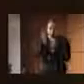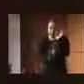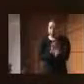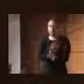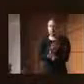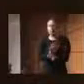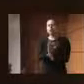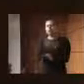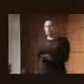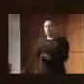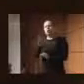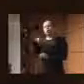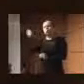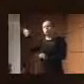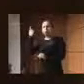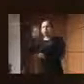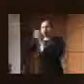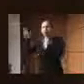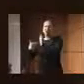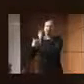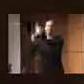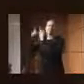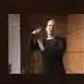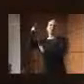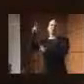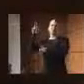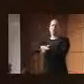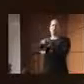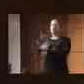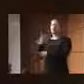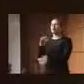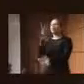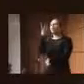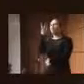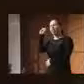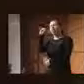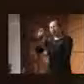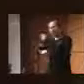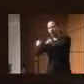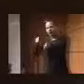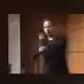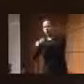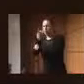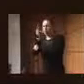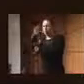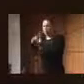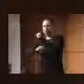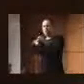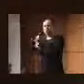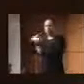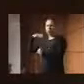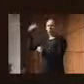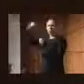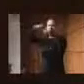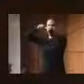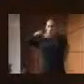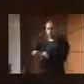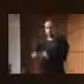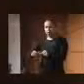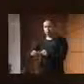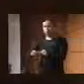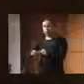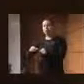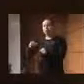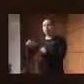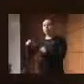El modelo social, que ya lleva casi 30, 40 años en algunos países empezando a implantarse, y esto tenemos que verlo